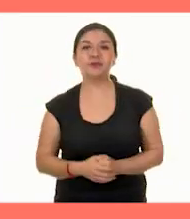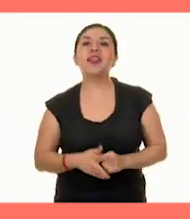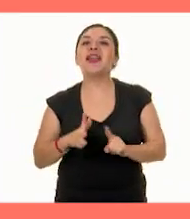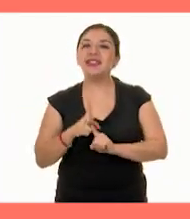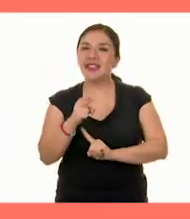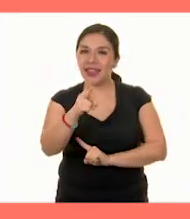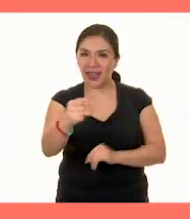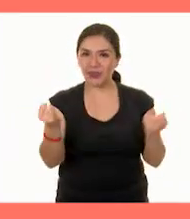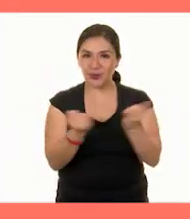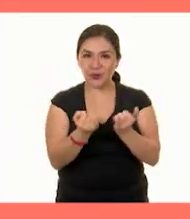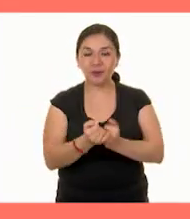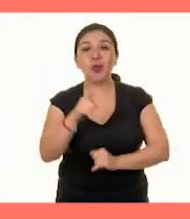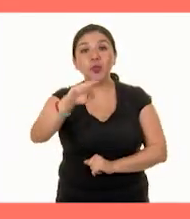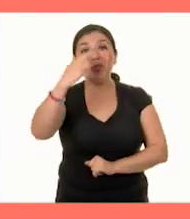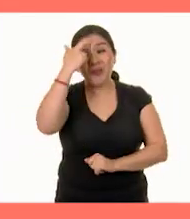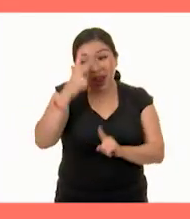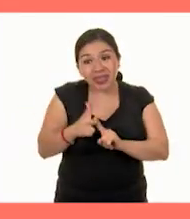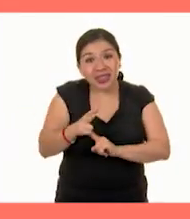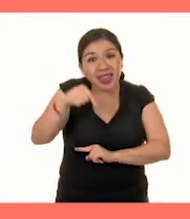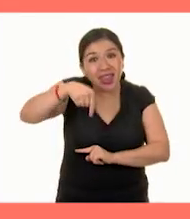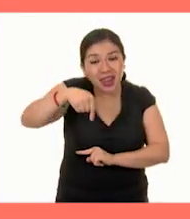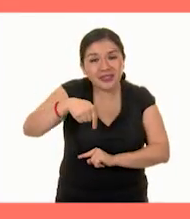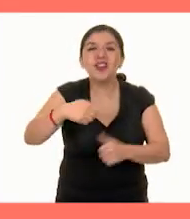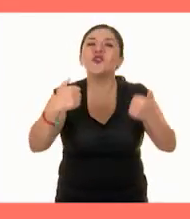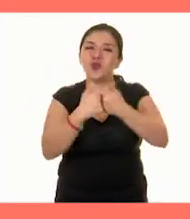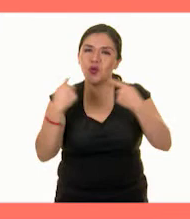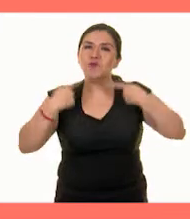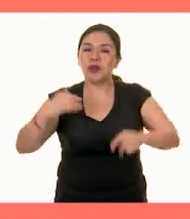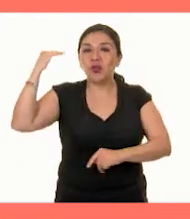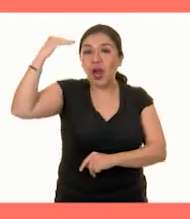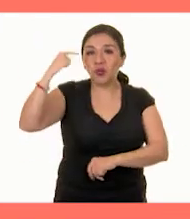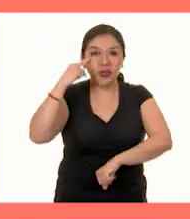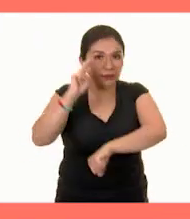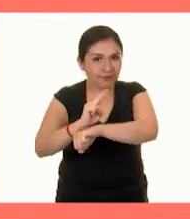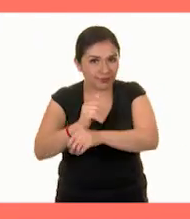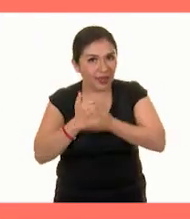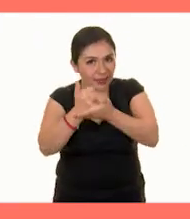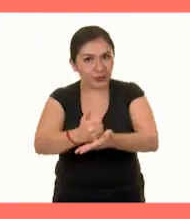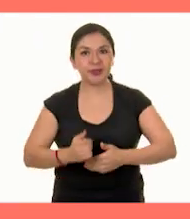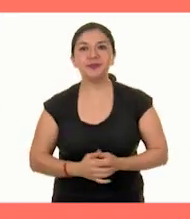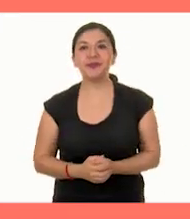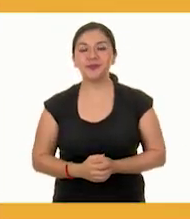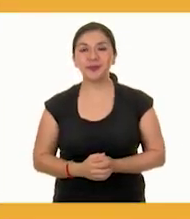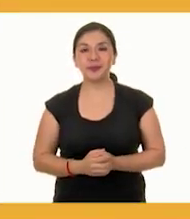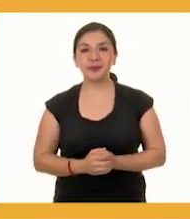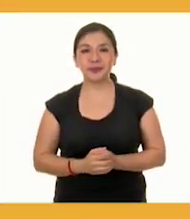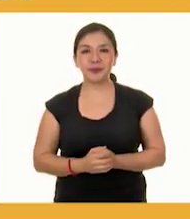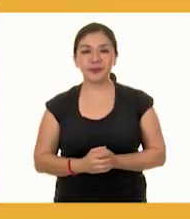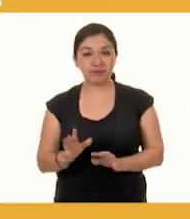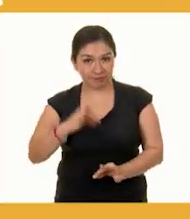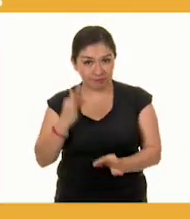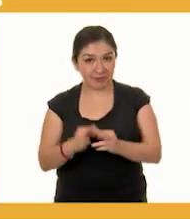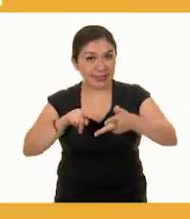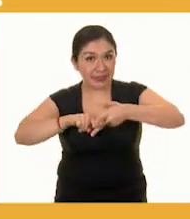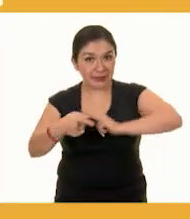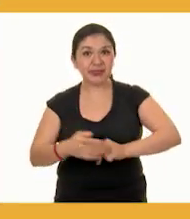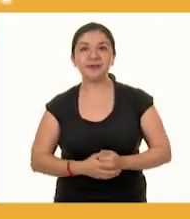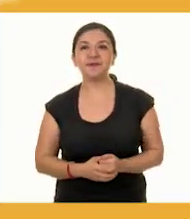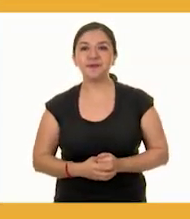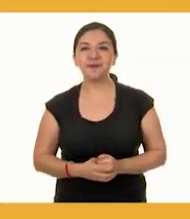y tijeras. Recuerda que la manipulación de estas debe estar supervisada por un adulto.